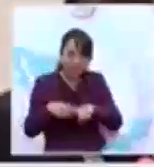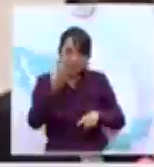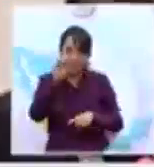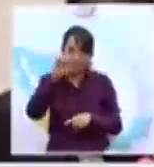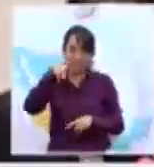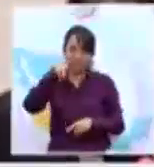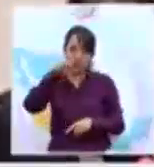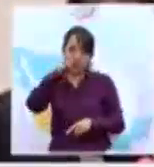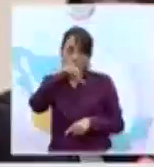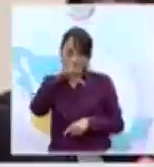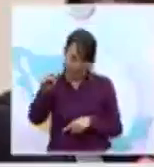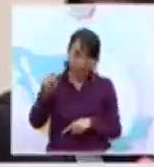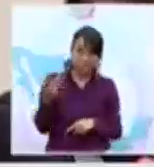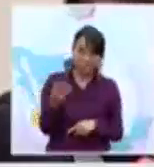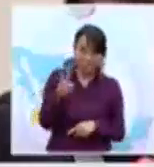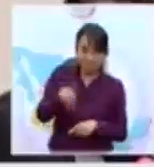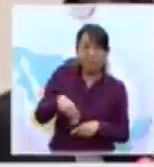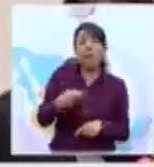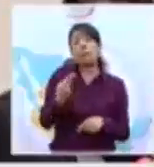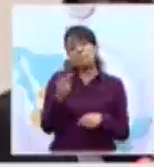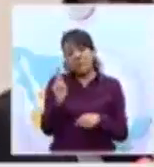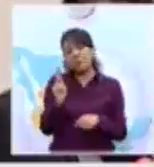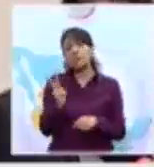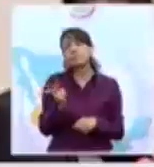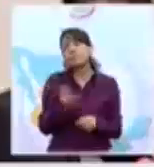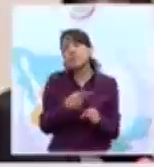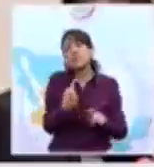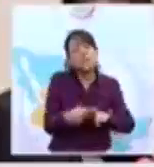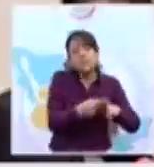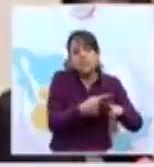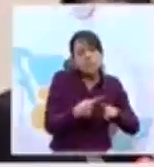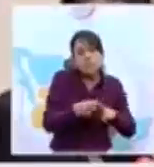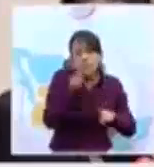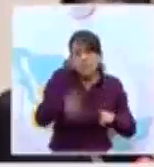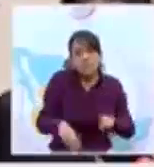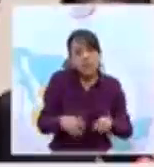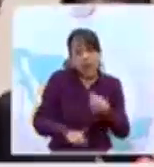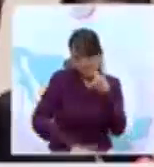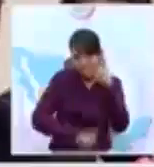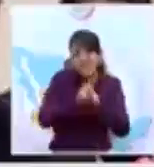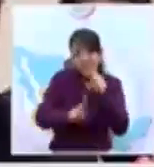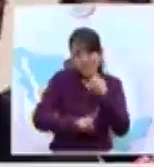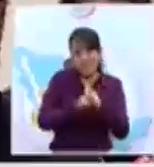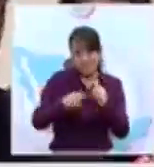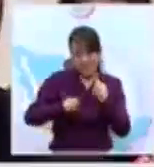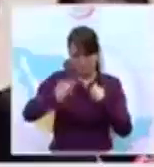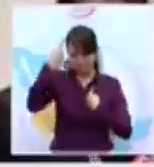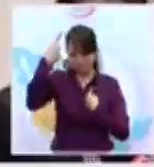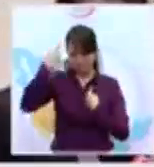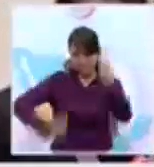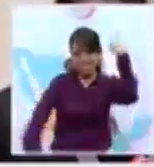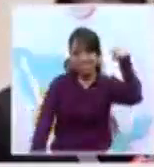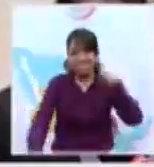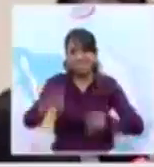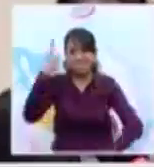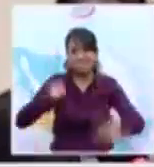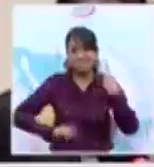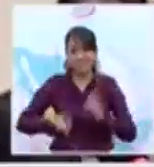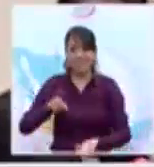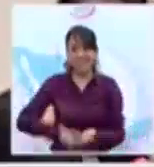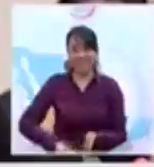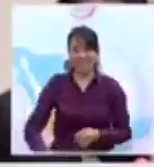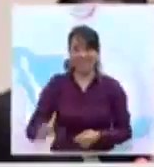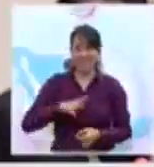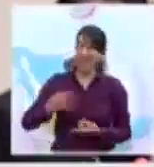diagnosticara quiénes están teniendo ya el daño metabólico, que si lo buscáramos como deberíamos de hacerlo por responsabilidad